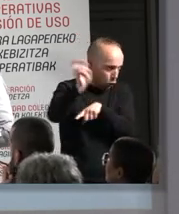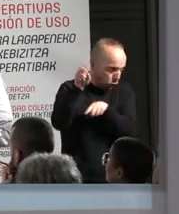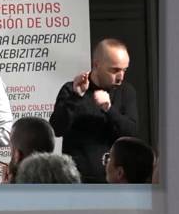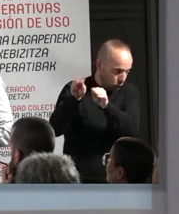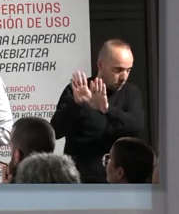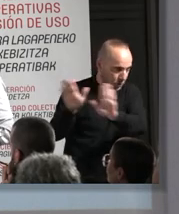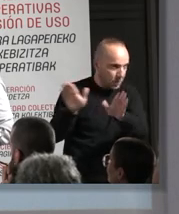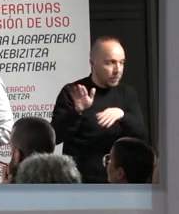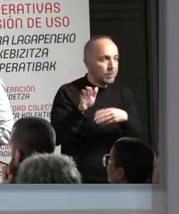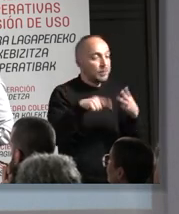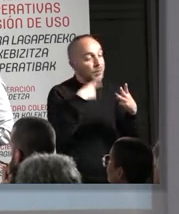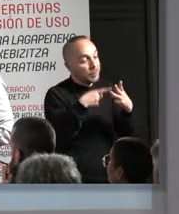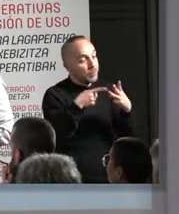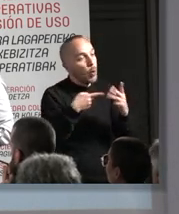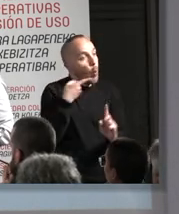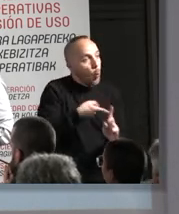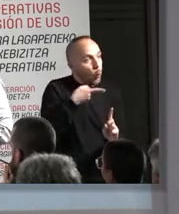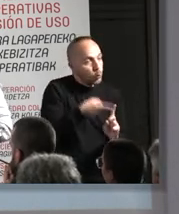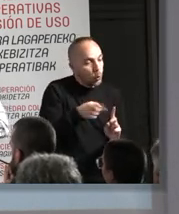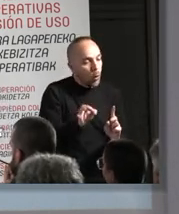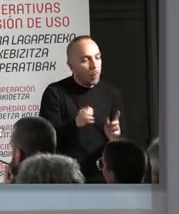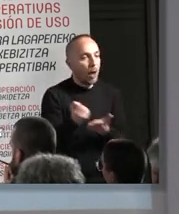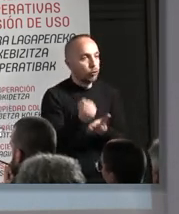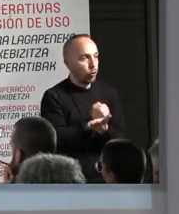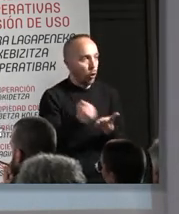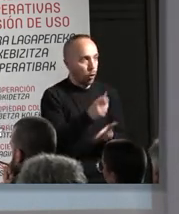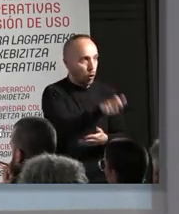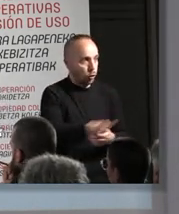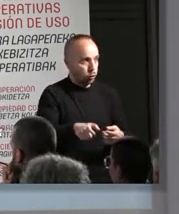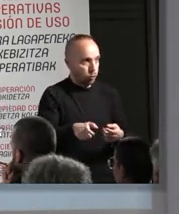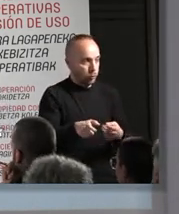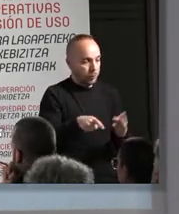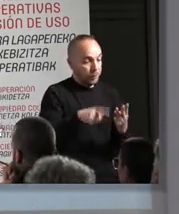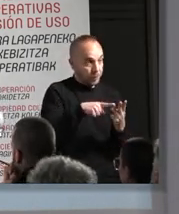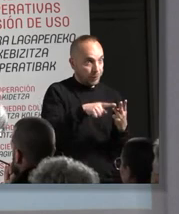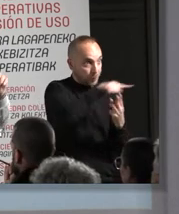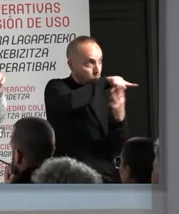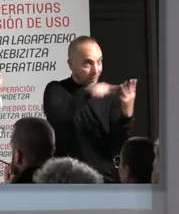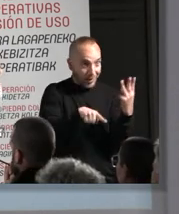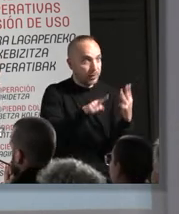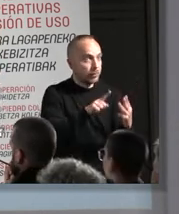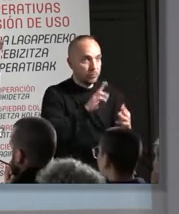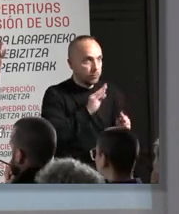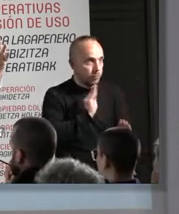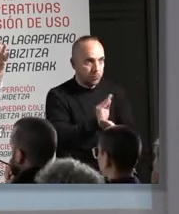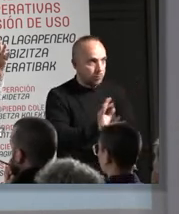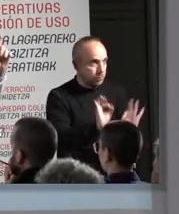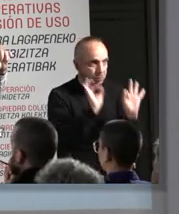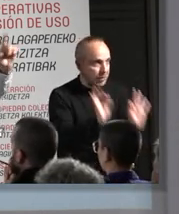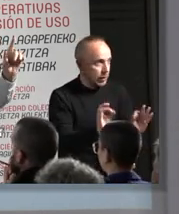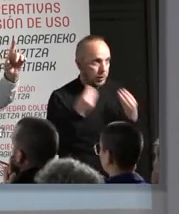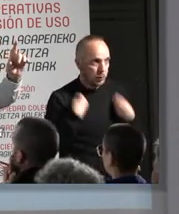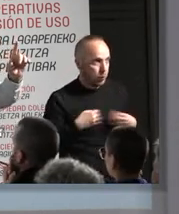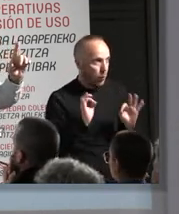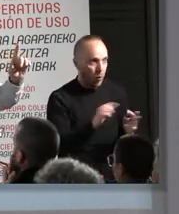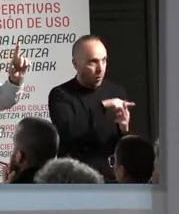y el derecho de uso a favor de los socios. Es decir, ese tripartito lo tenemos que mantener, porque después podríamos hablar mucho, pero